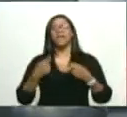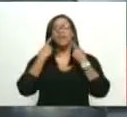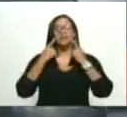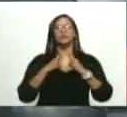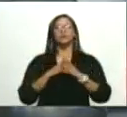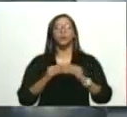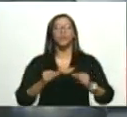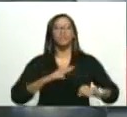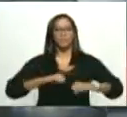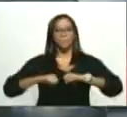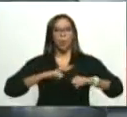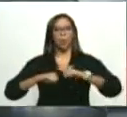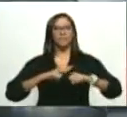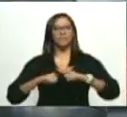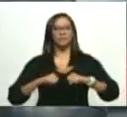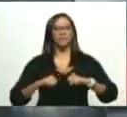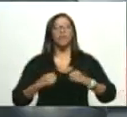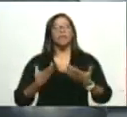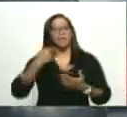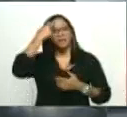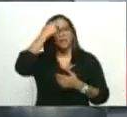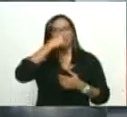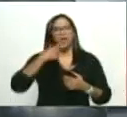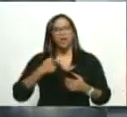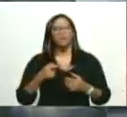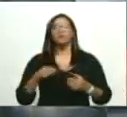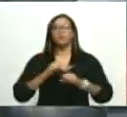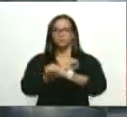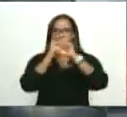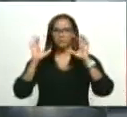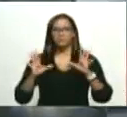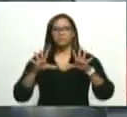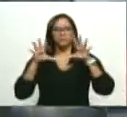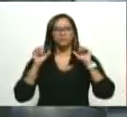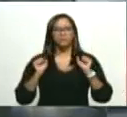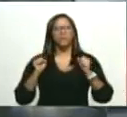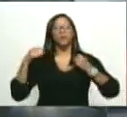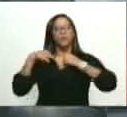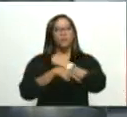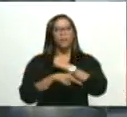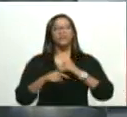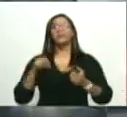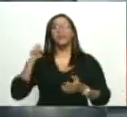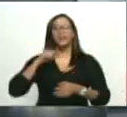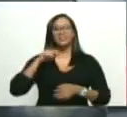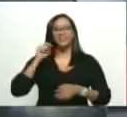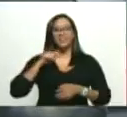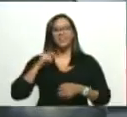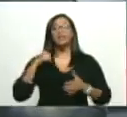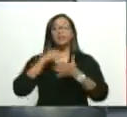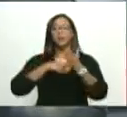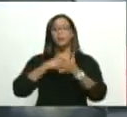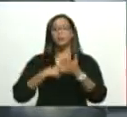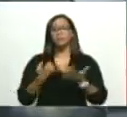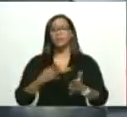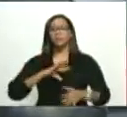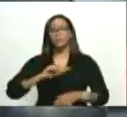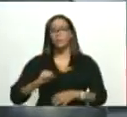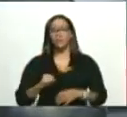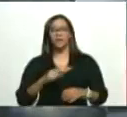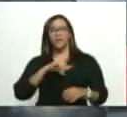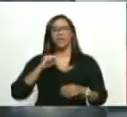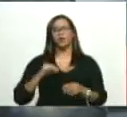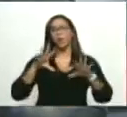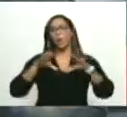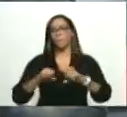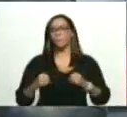esas movilizaciones en las que ves al pueblo realmente entendiendo profundamente la necesidad de luchar por su soberanía, o sea, de no comprar